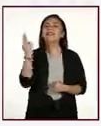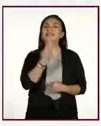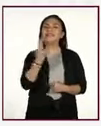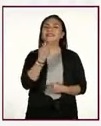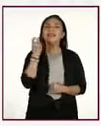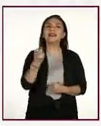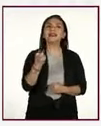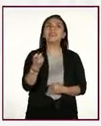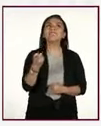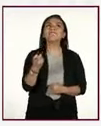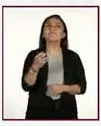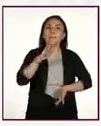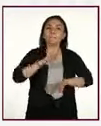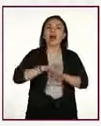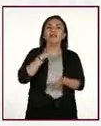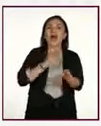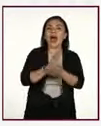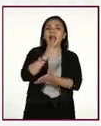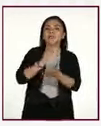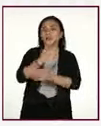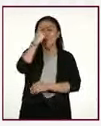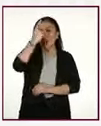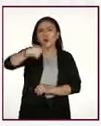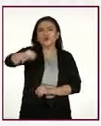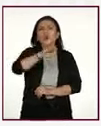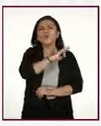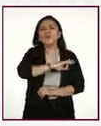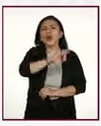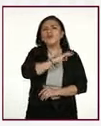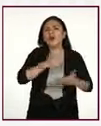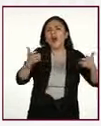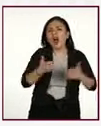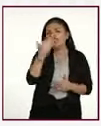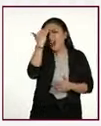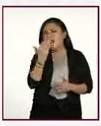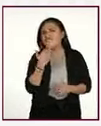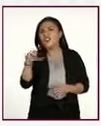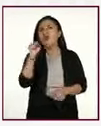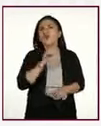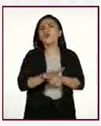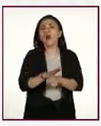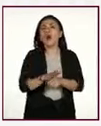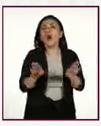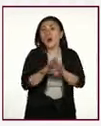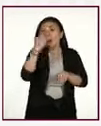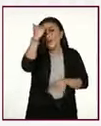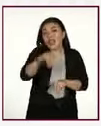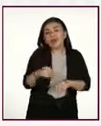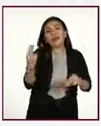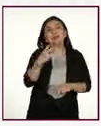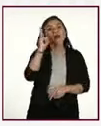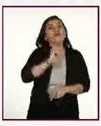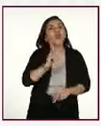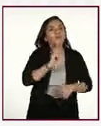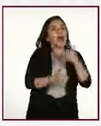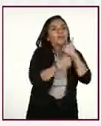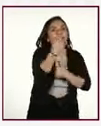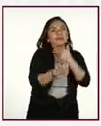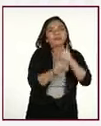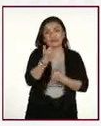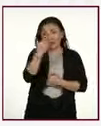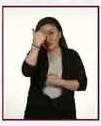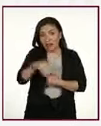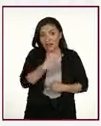tener acceso a nuestras capacidades, a nuestras competencias. Para poder saber eso tenemos que probar de todo. Tenemos que ver si nos